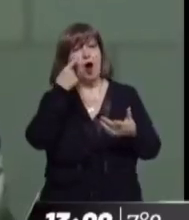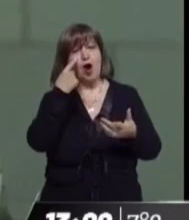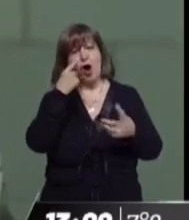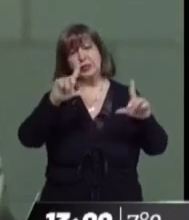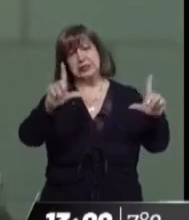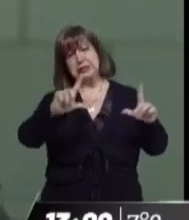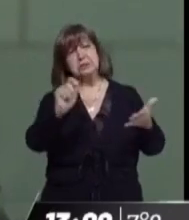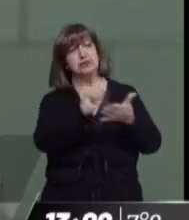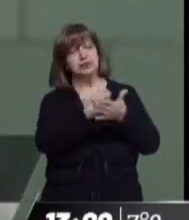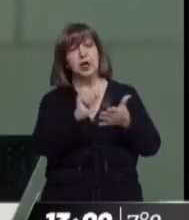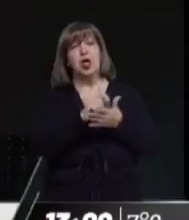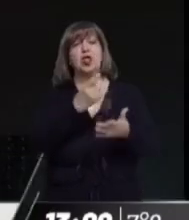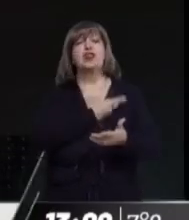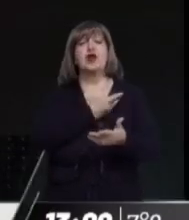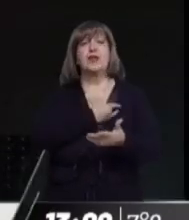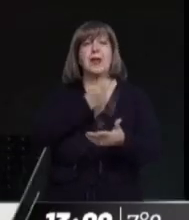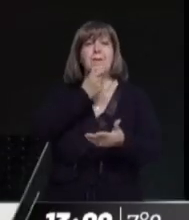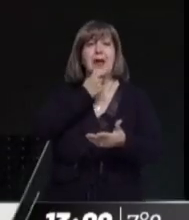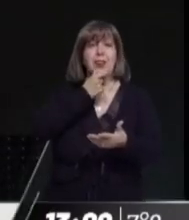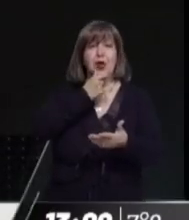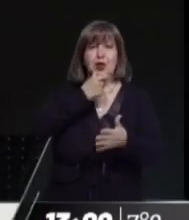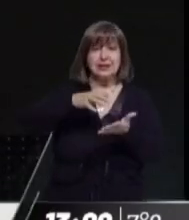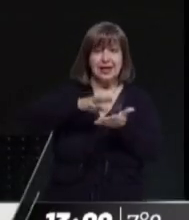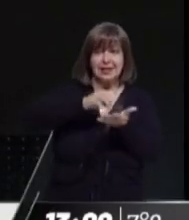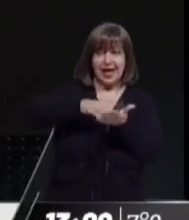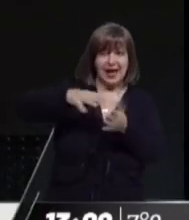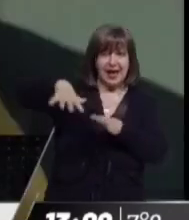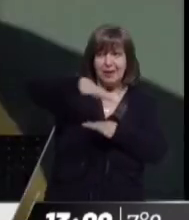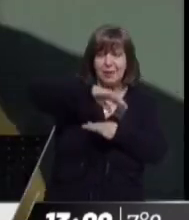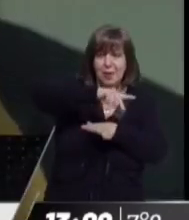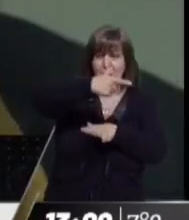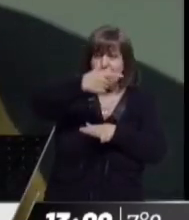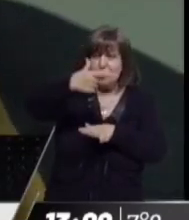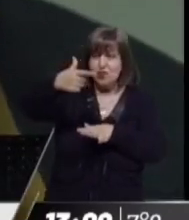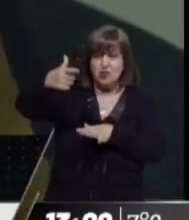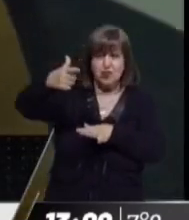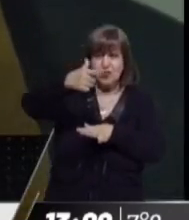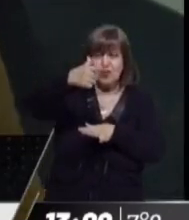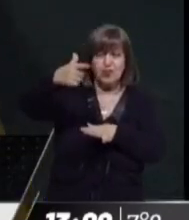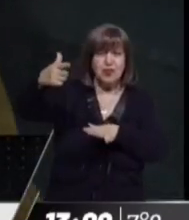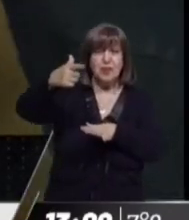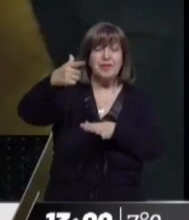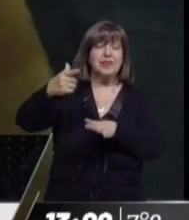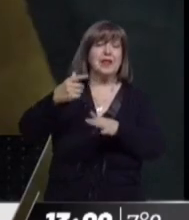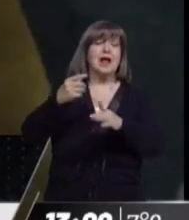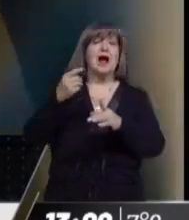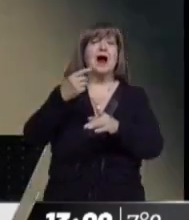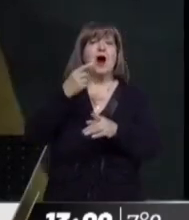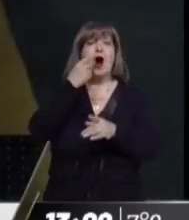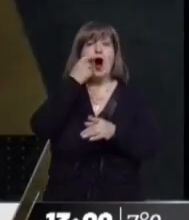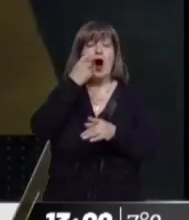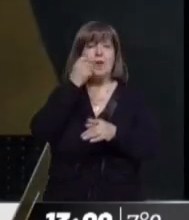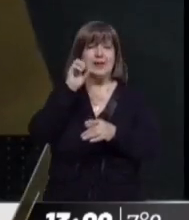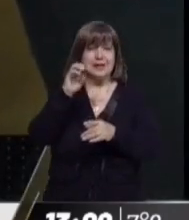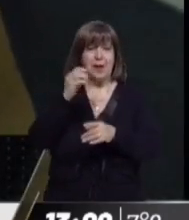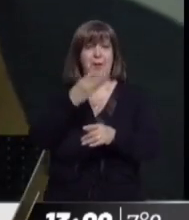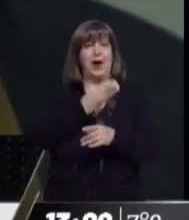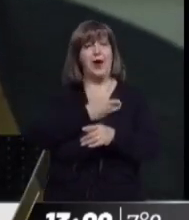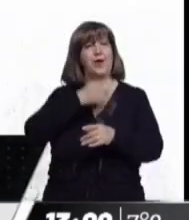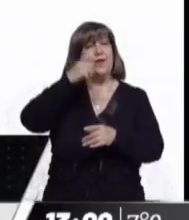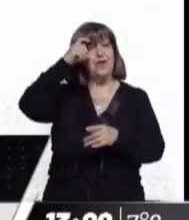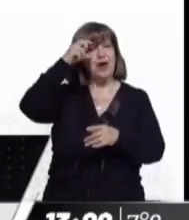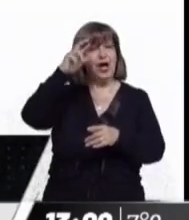Mendoza. Con el actor protagónico, Ferro, el hijo de Rafael Ferro, ¿no? Que ya tiene varios